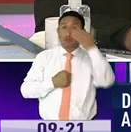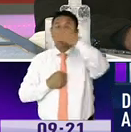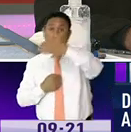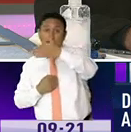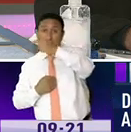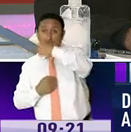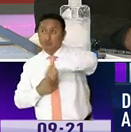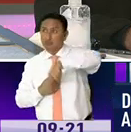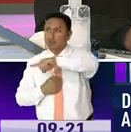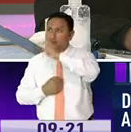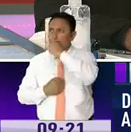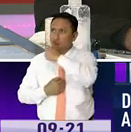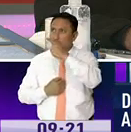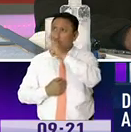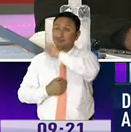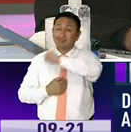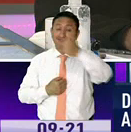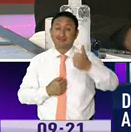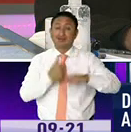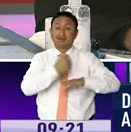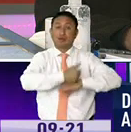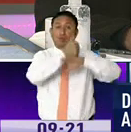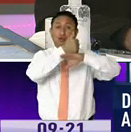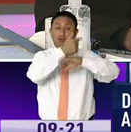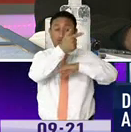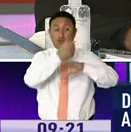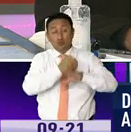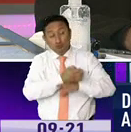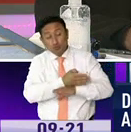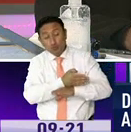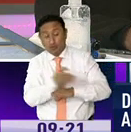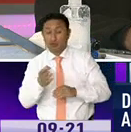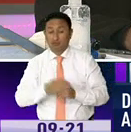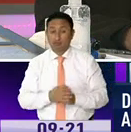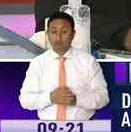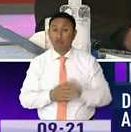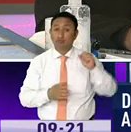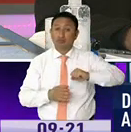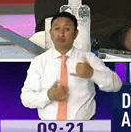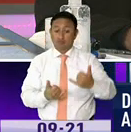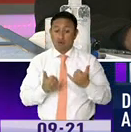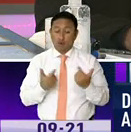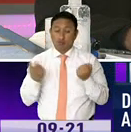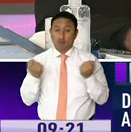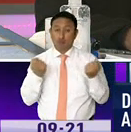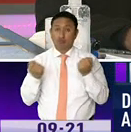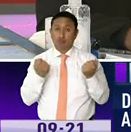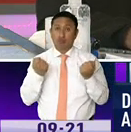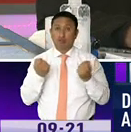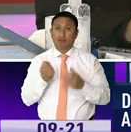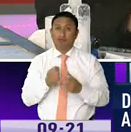a sugerir a la Intendencia General de Policía para que en estos operativos